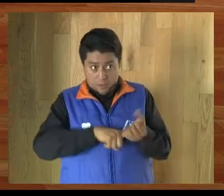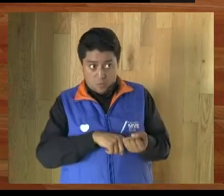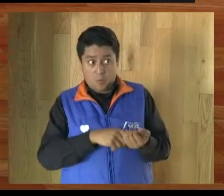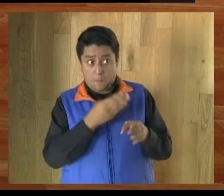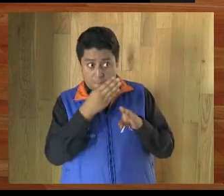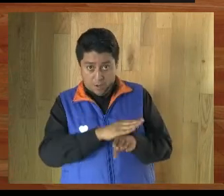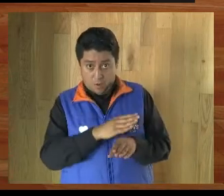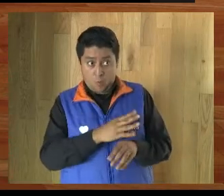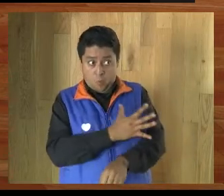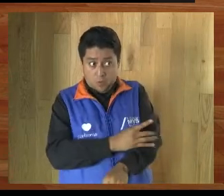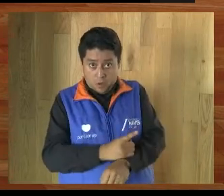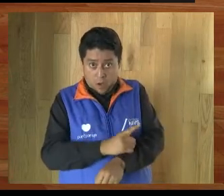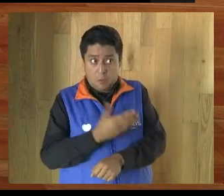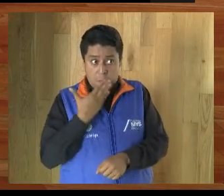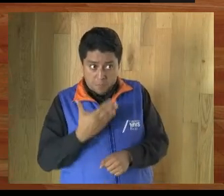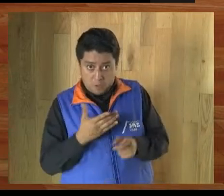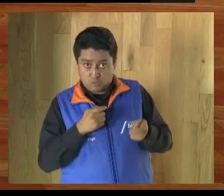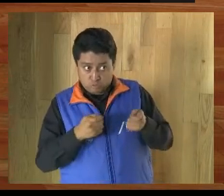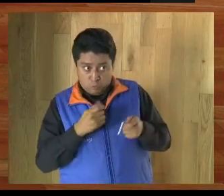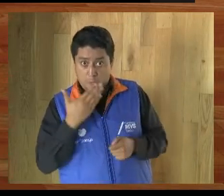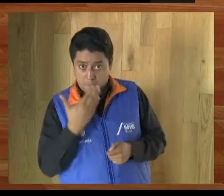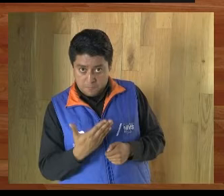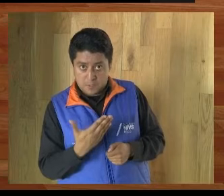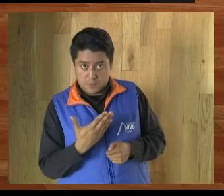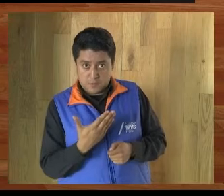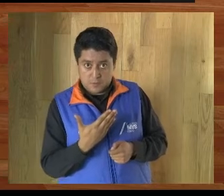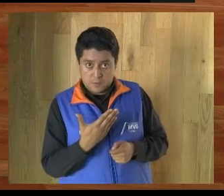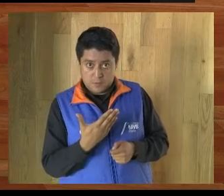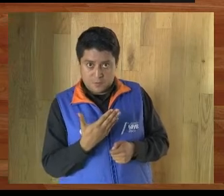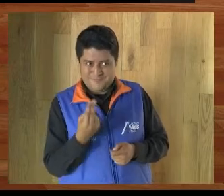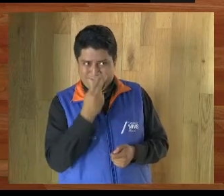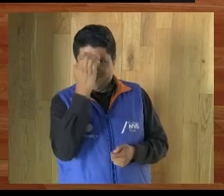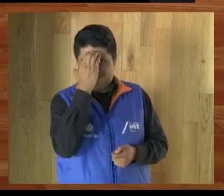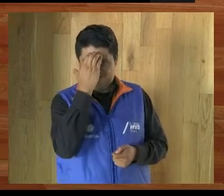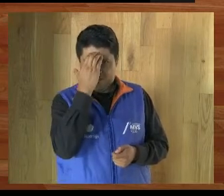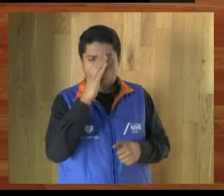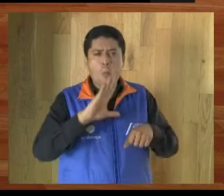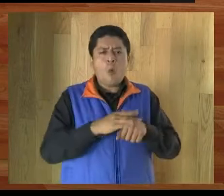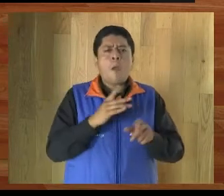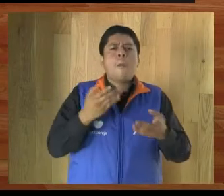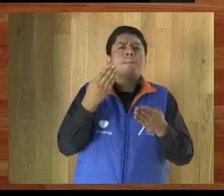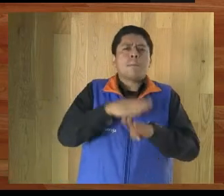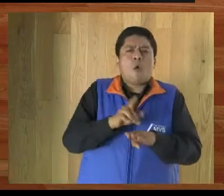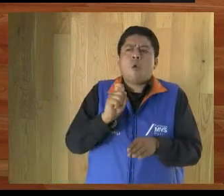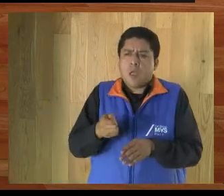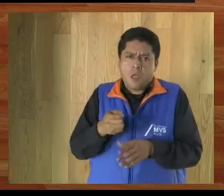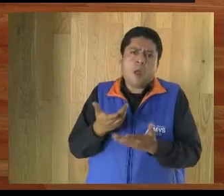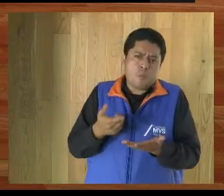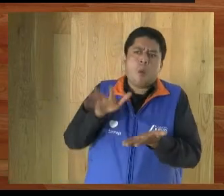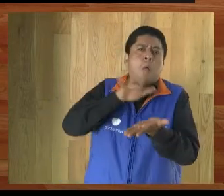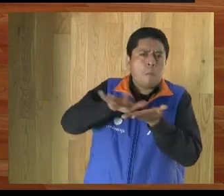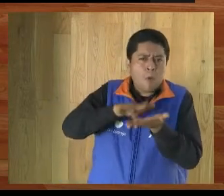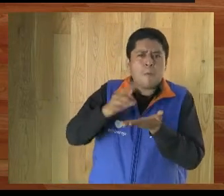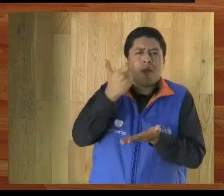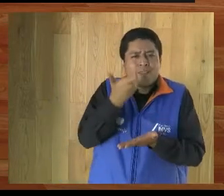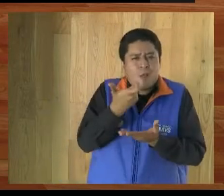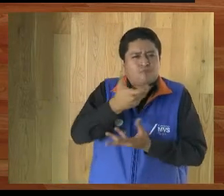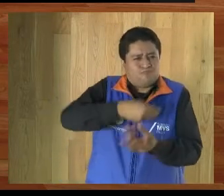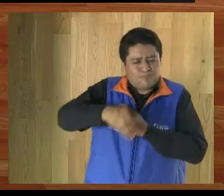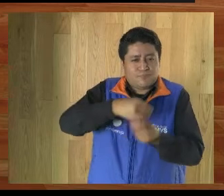qué? Porque el sector bancario, por ejemplo, pues lo que ofrece son productos financieros. Hemos visto